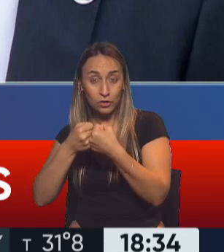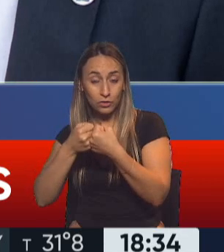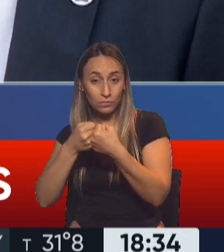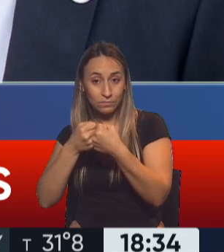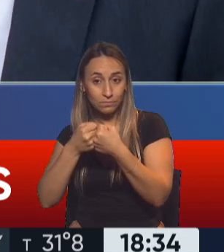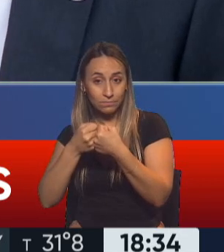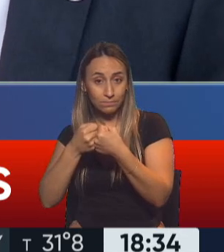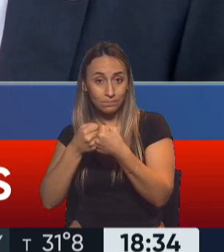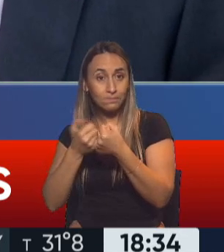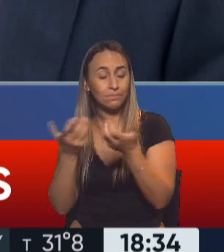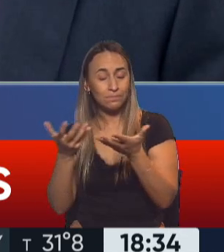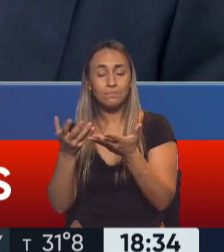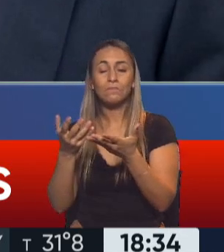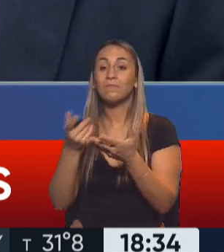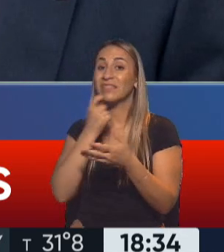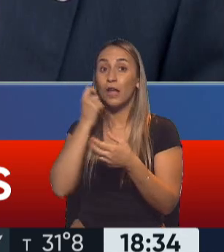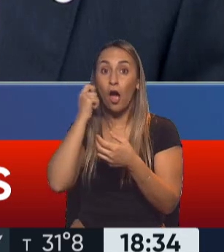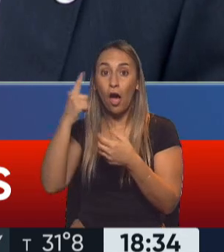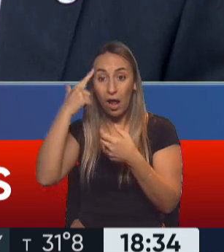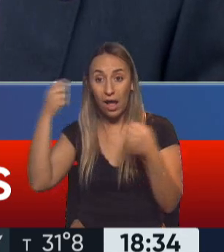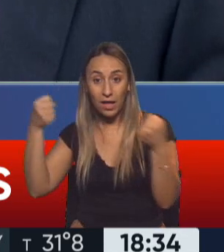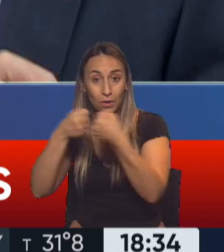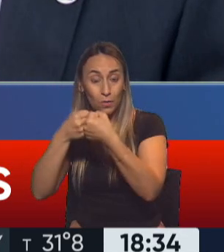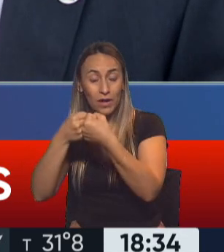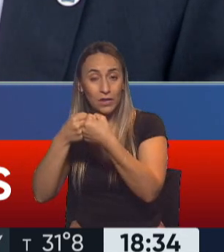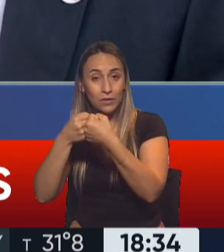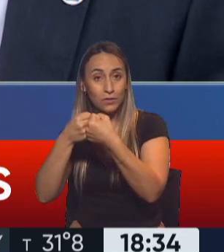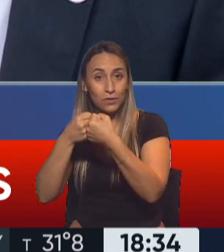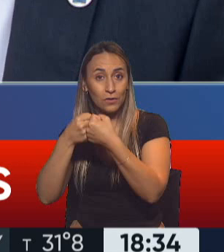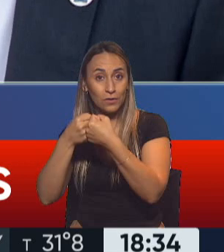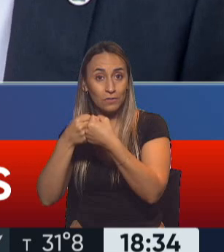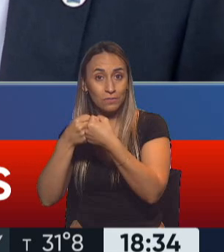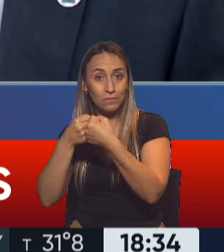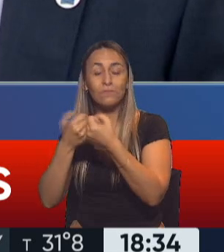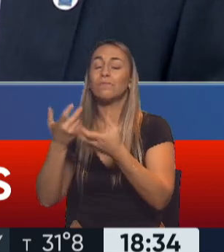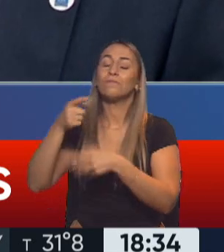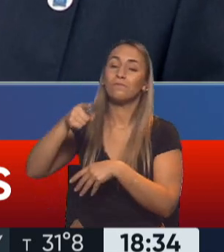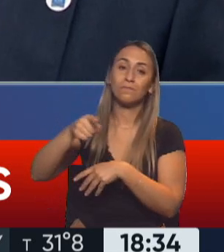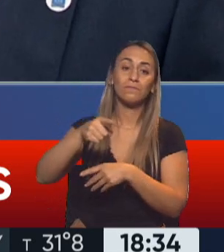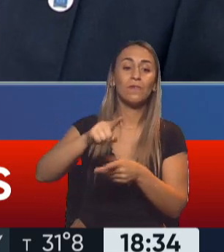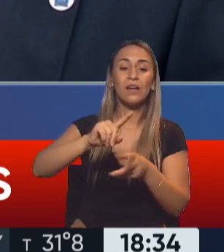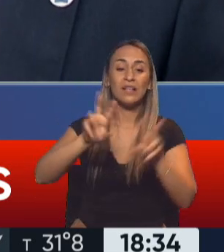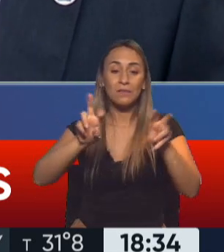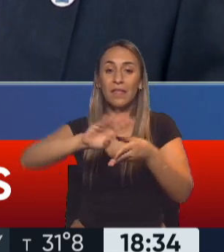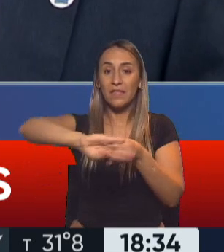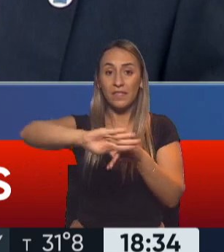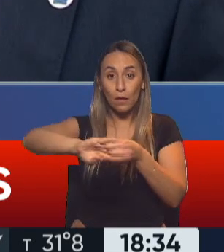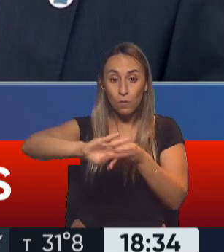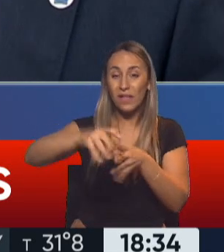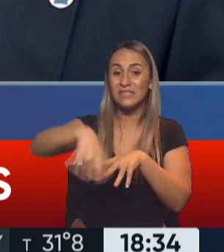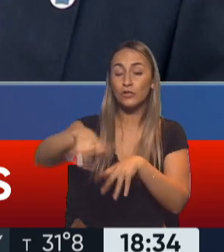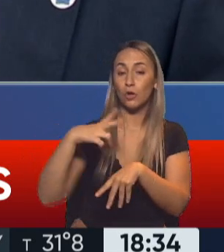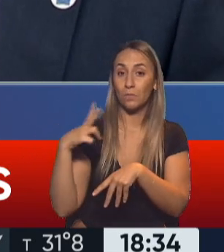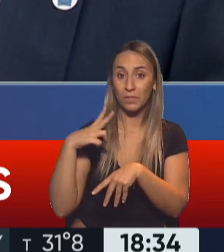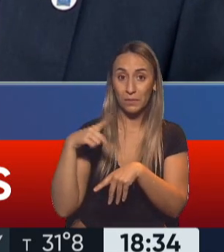es regularizar una situación que sobre todo se verifica en el endeudamiento del sector privado a nivel internacional.